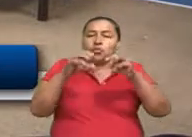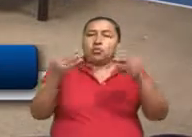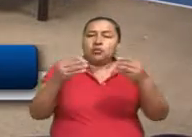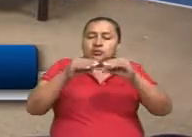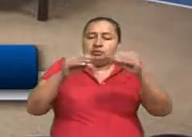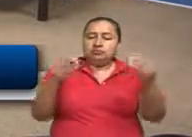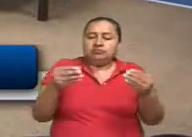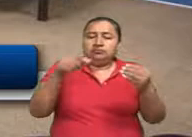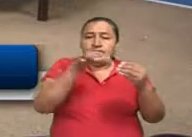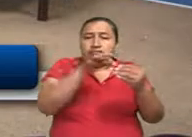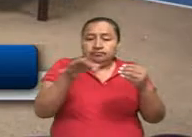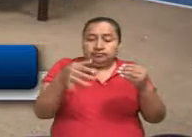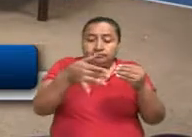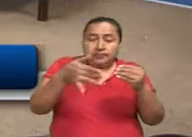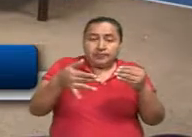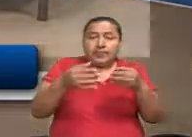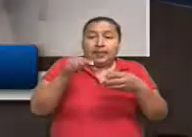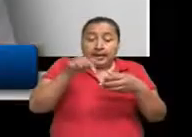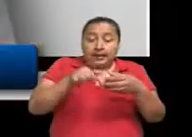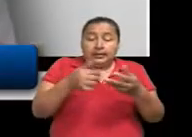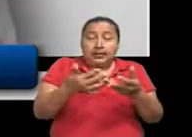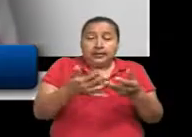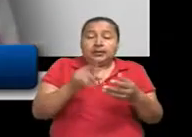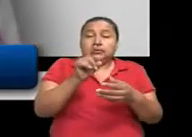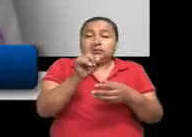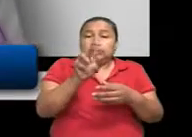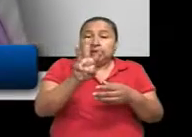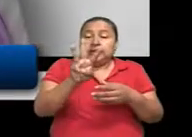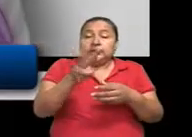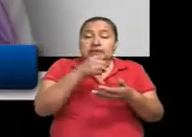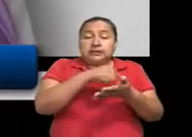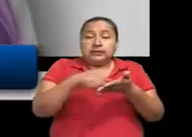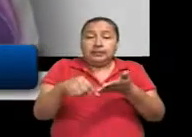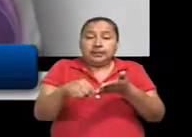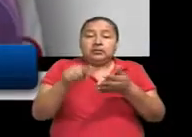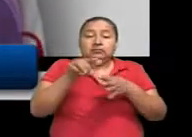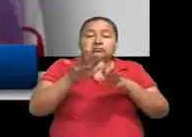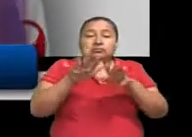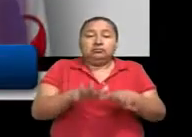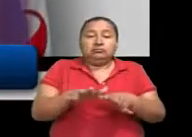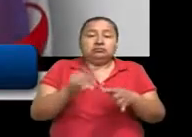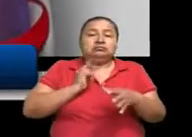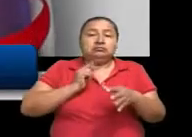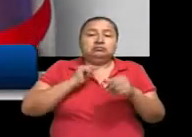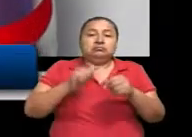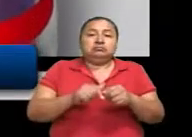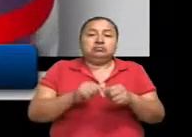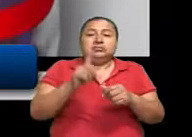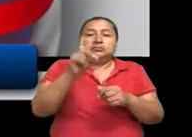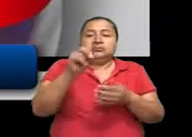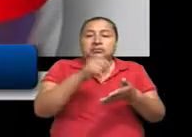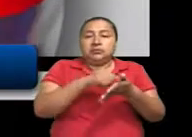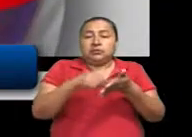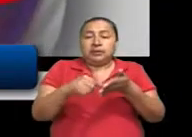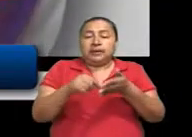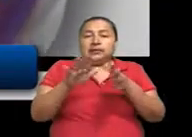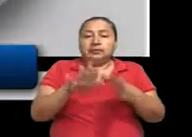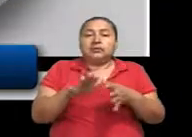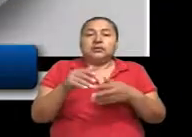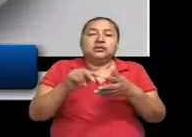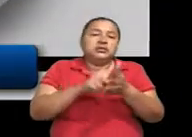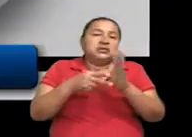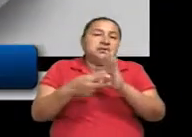el cual se queda alojado a las 15 semanas. ¿Cuánto tiempo permanece él ahí? 10 semanas. Estamos hablando